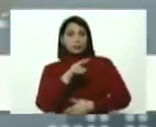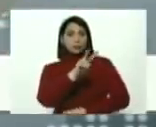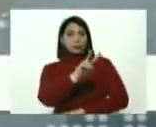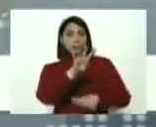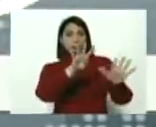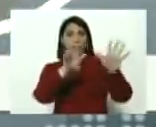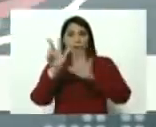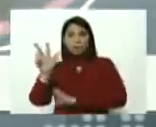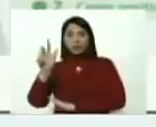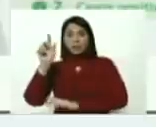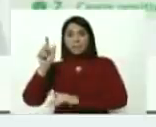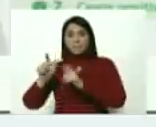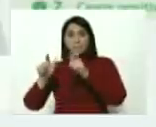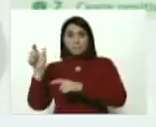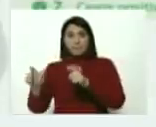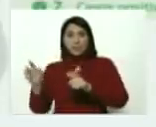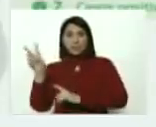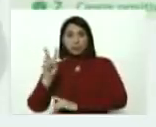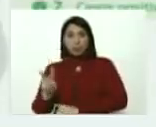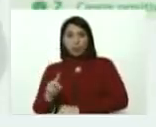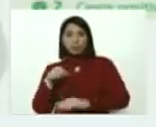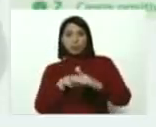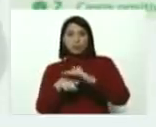60.293 venezolanos que han ingresado por los pasos,